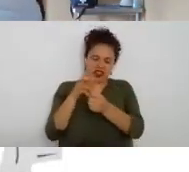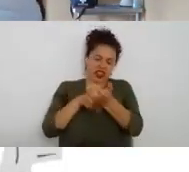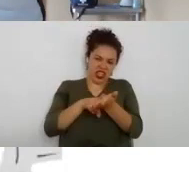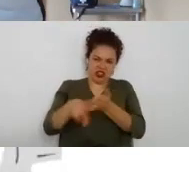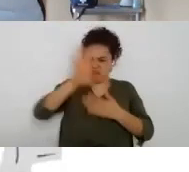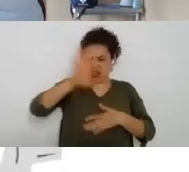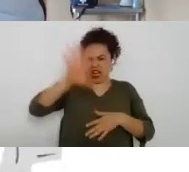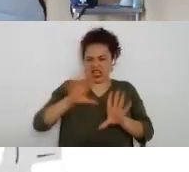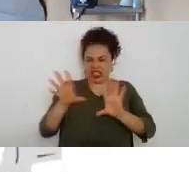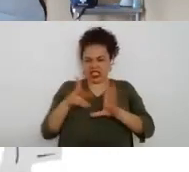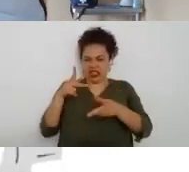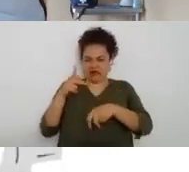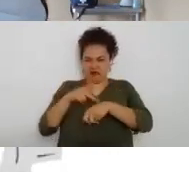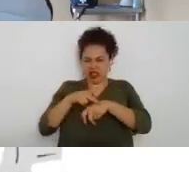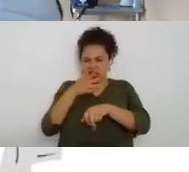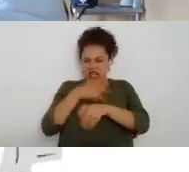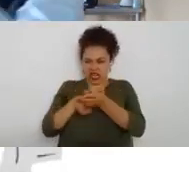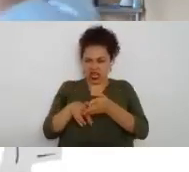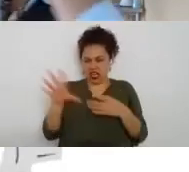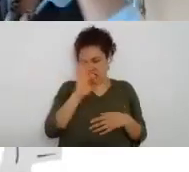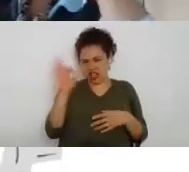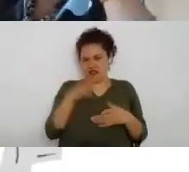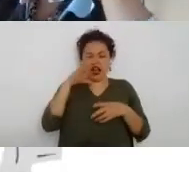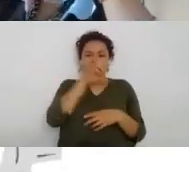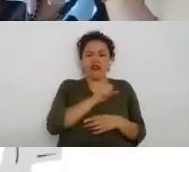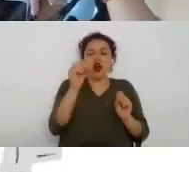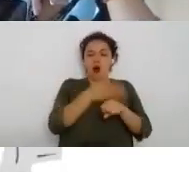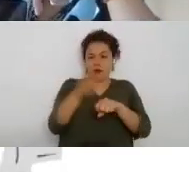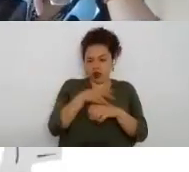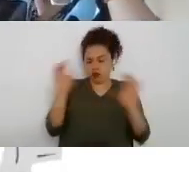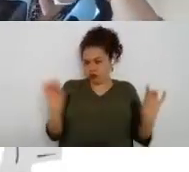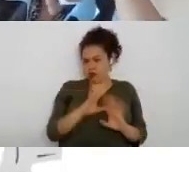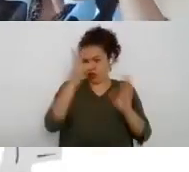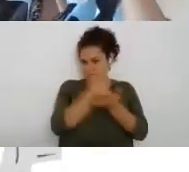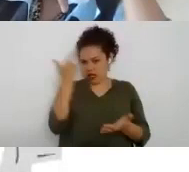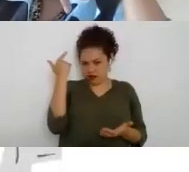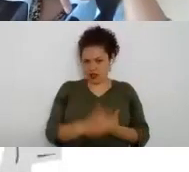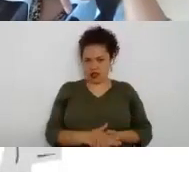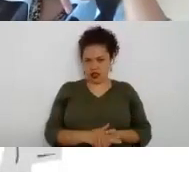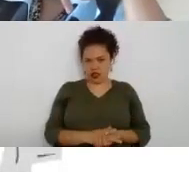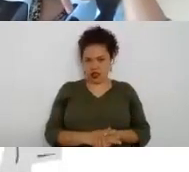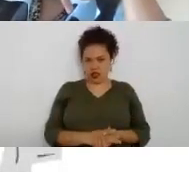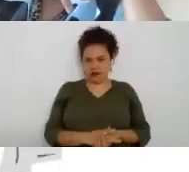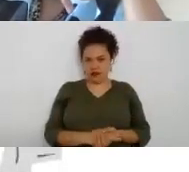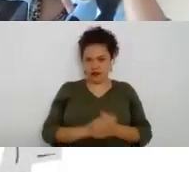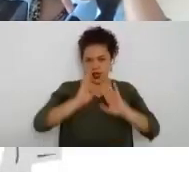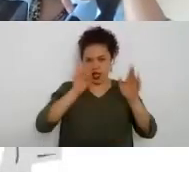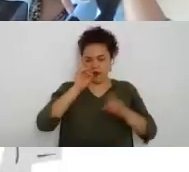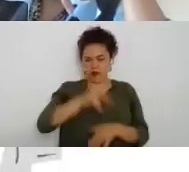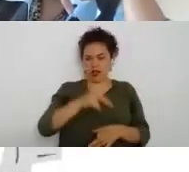Pueden tener un color marrón o un color blanco. O en casos muy extremos, ya podría verse parte de lo que es el